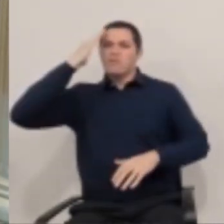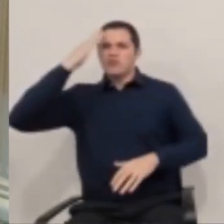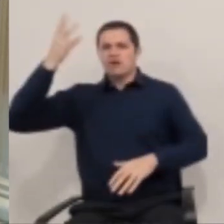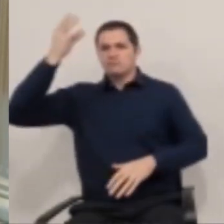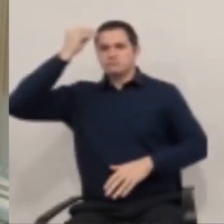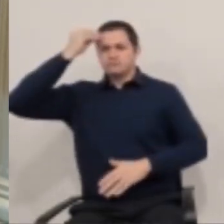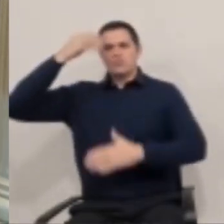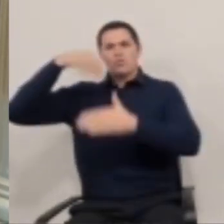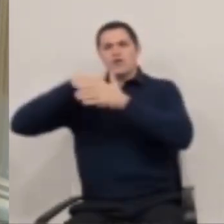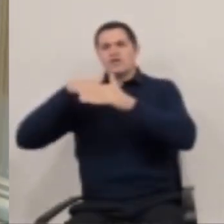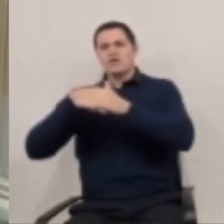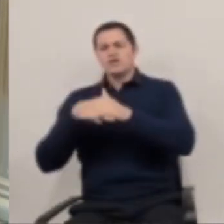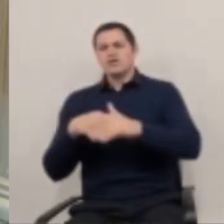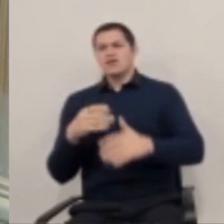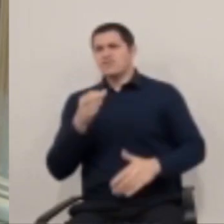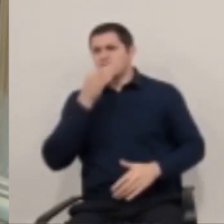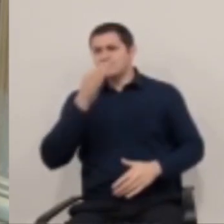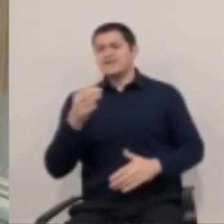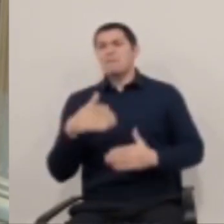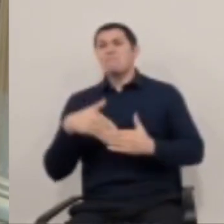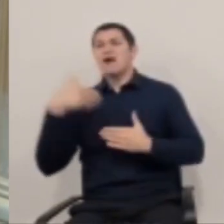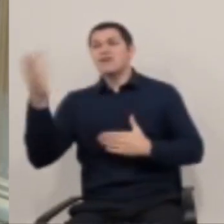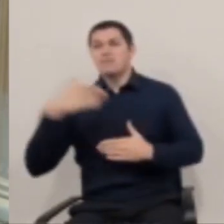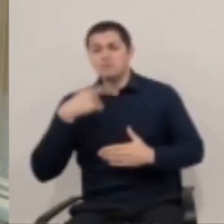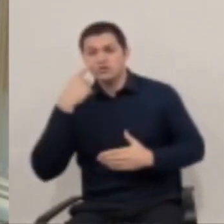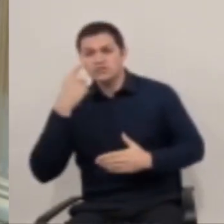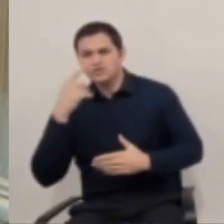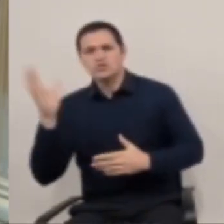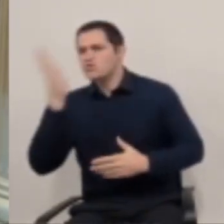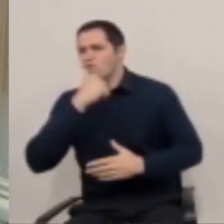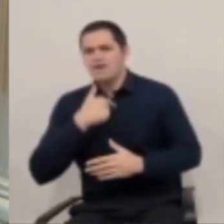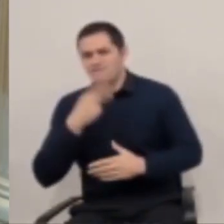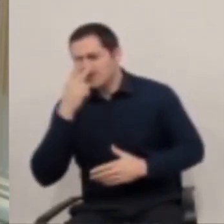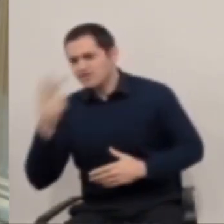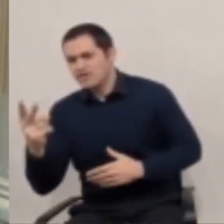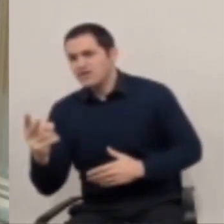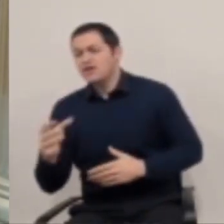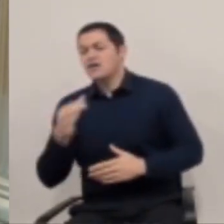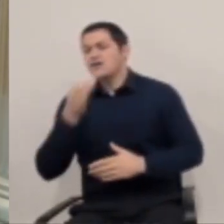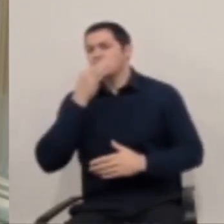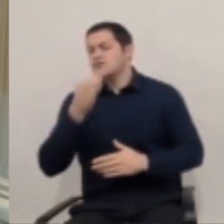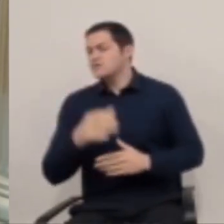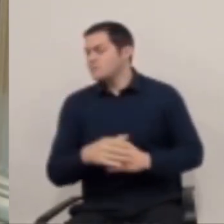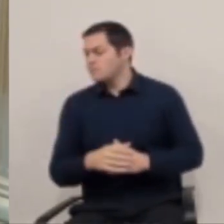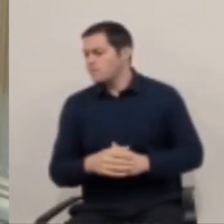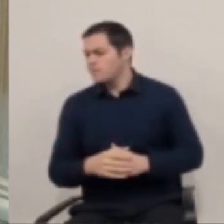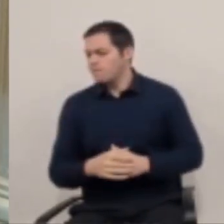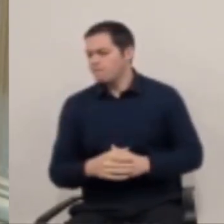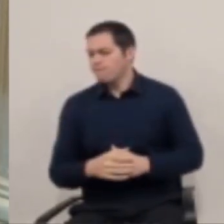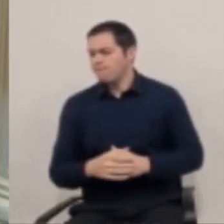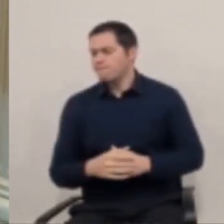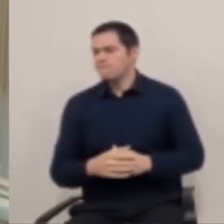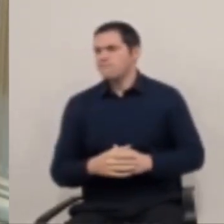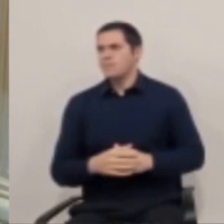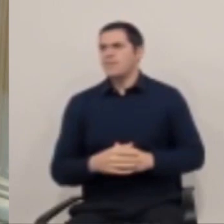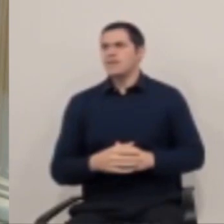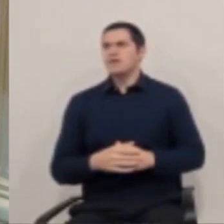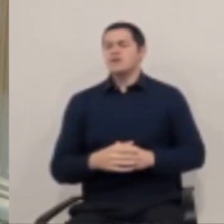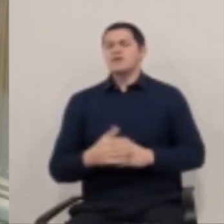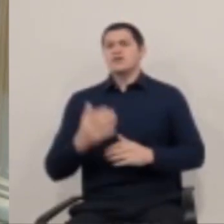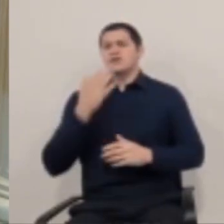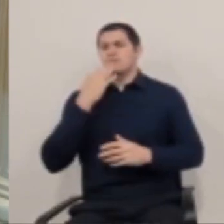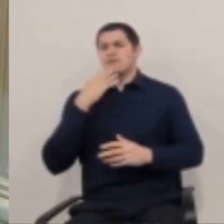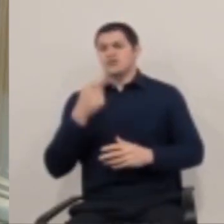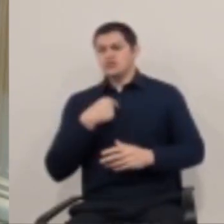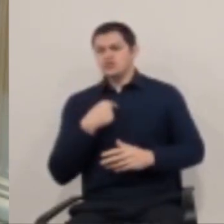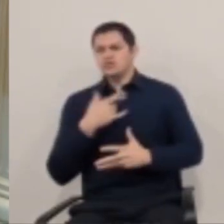de mi conocimiento no hay vista. El deseo de imágenes consiste en la anticipación de nuestra memoria y en el instinto óptico que desea apropiar